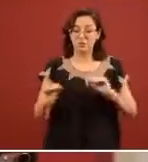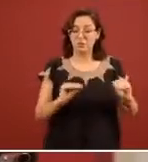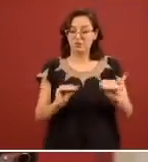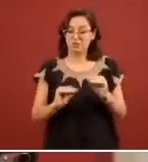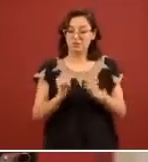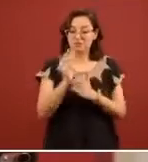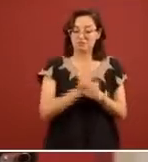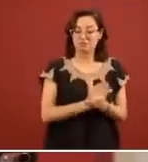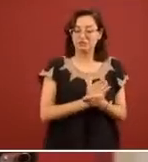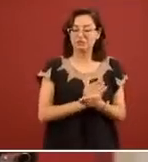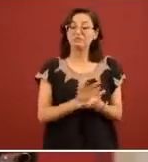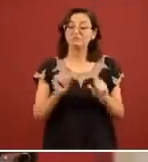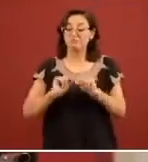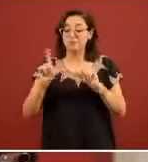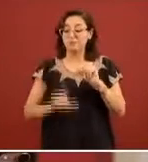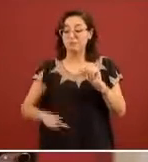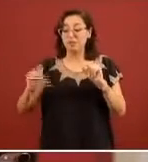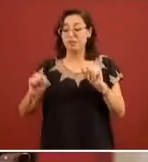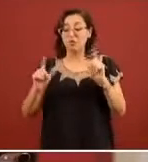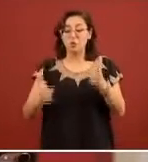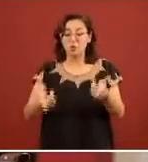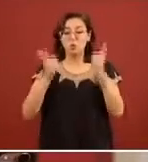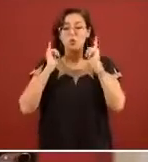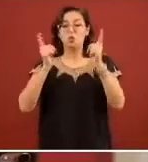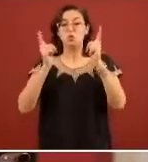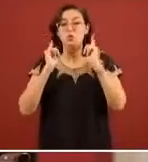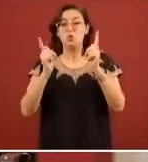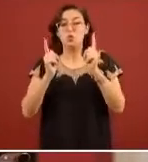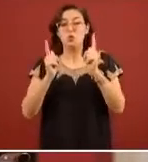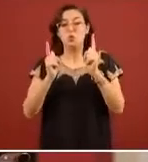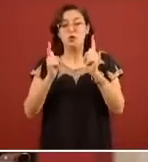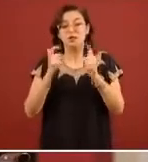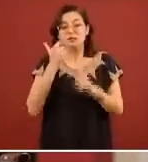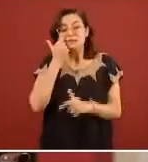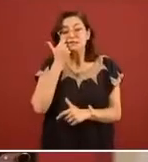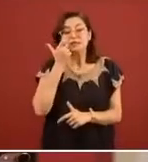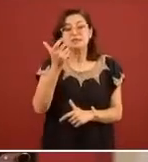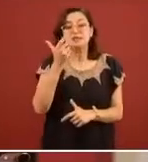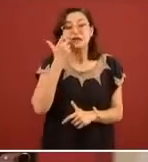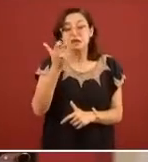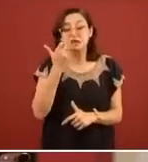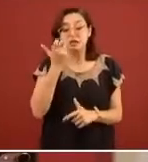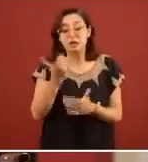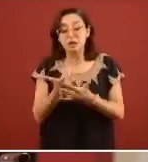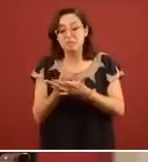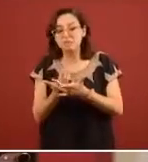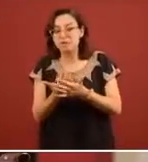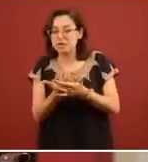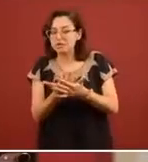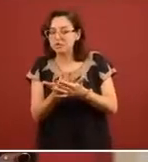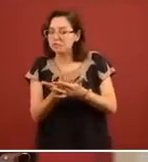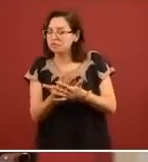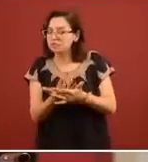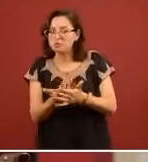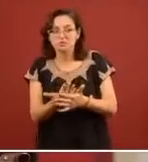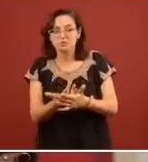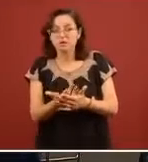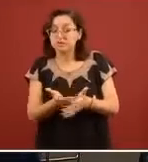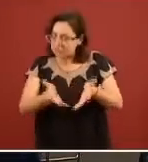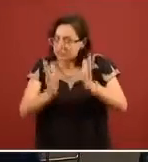no solo como un deseo, sino como una decisión de Estado, reservar para el momento en que son